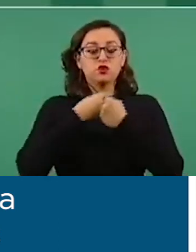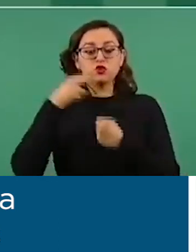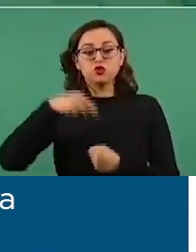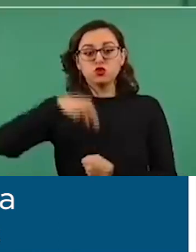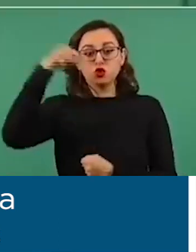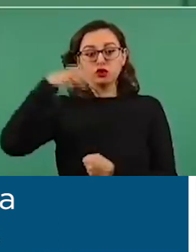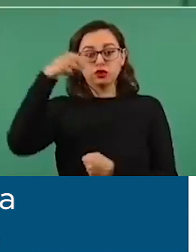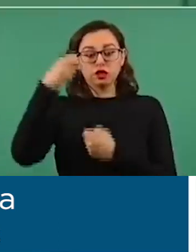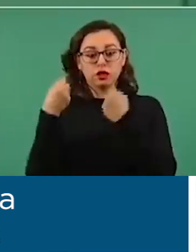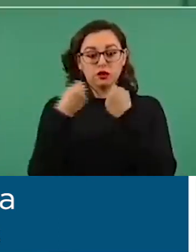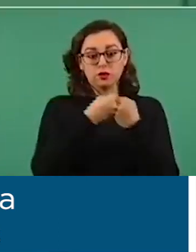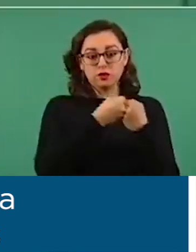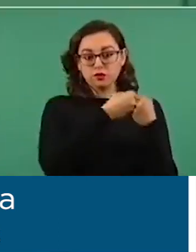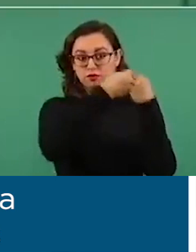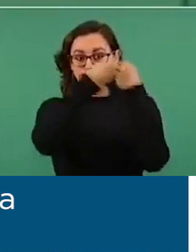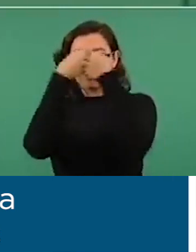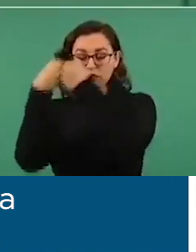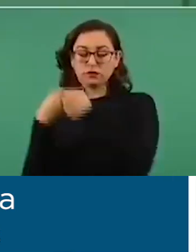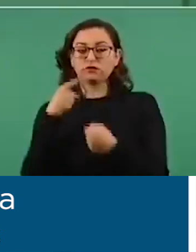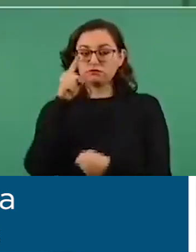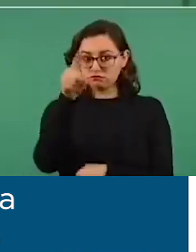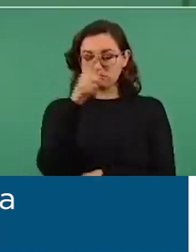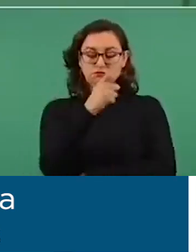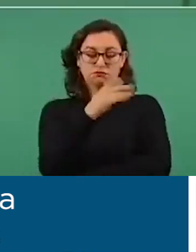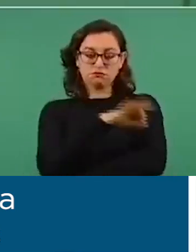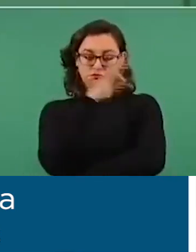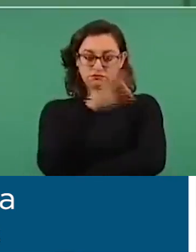país, en la frontera norte,